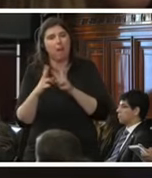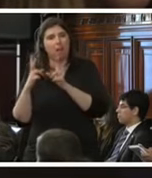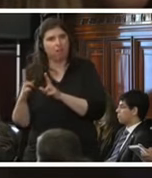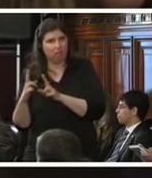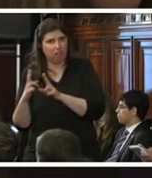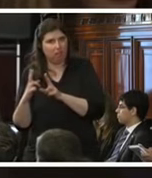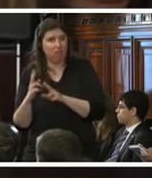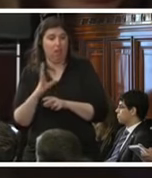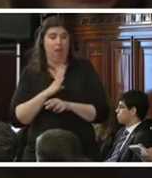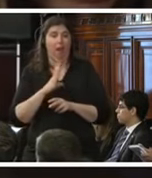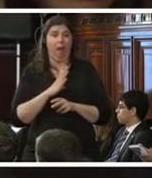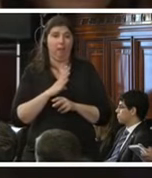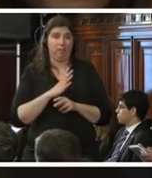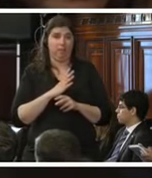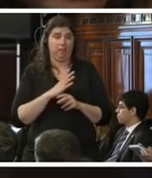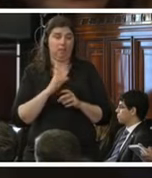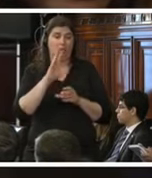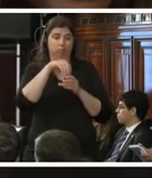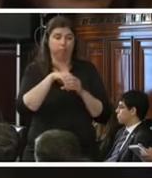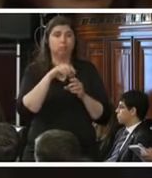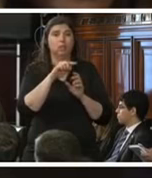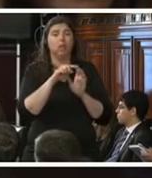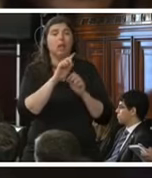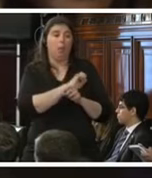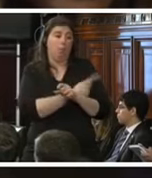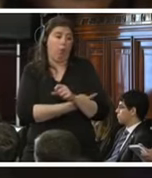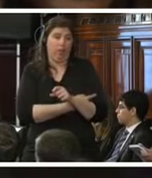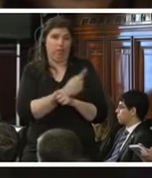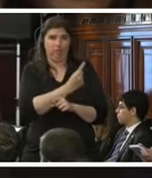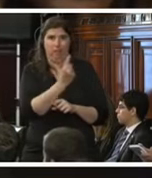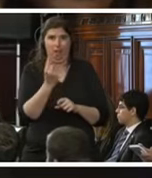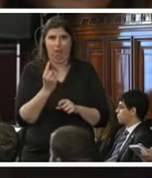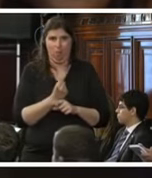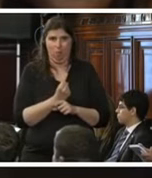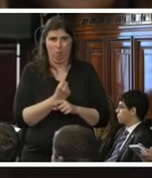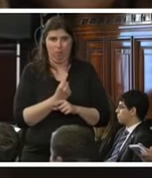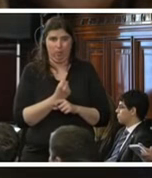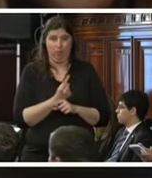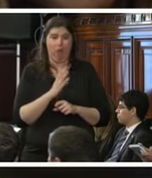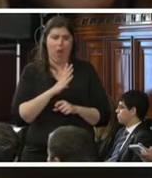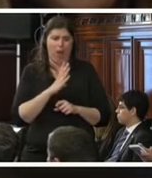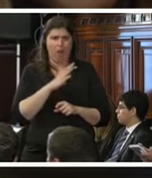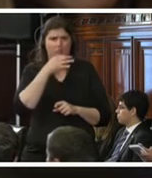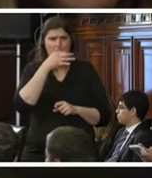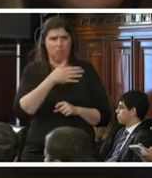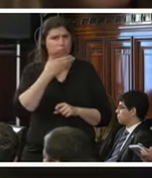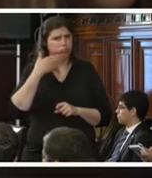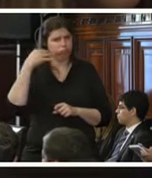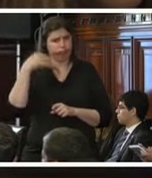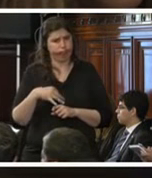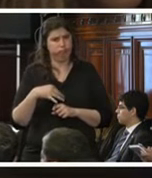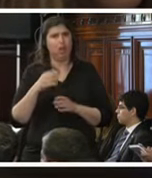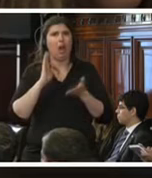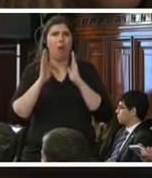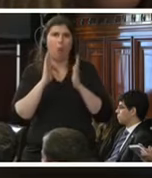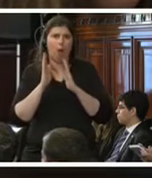cuota fragmentaria del poder. Y hay que decirlo con toda franqueza, el abogado profesional de la